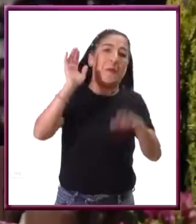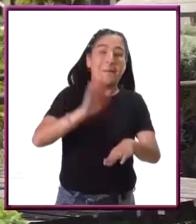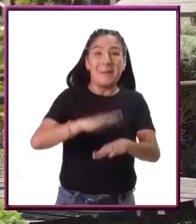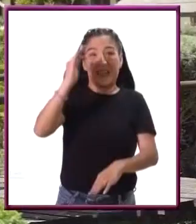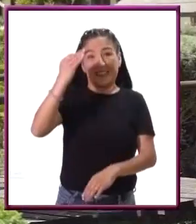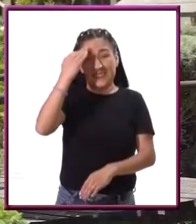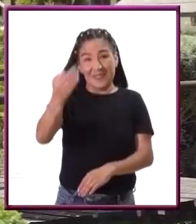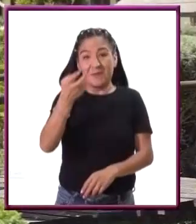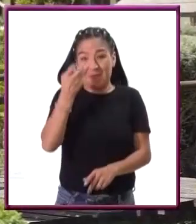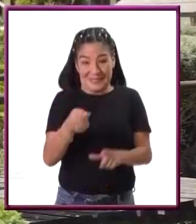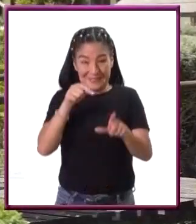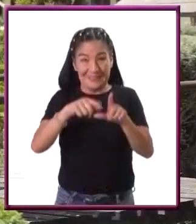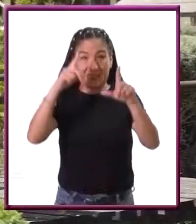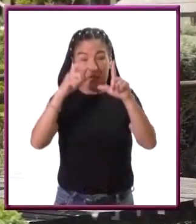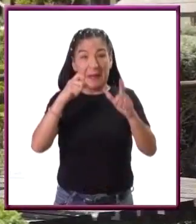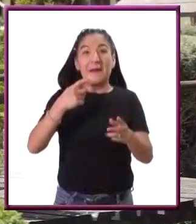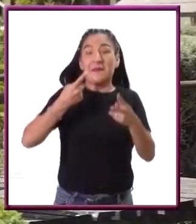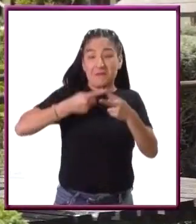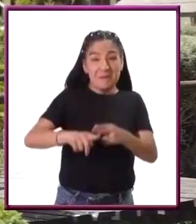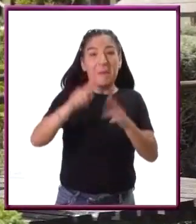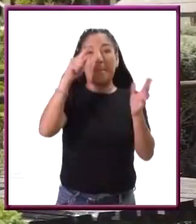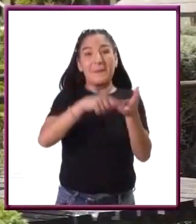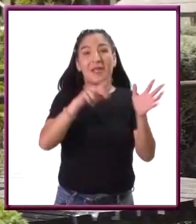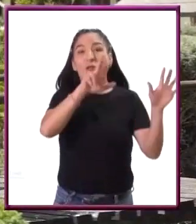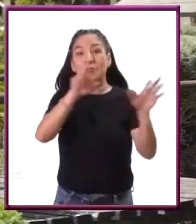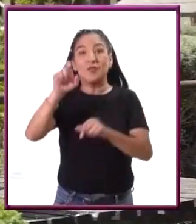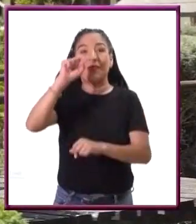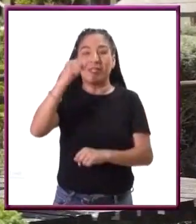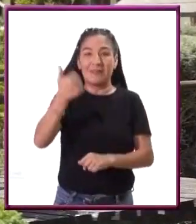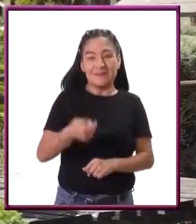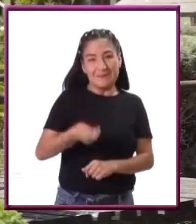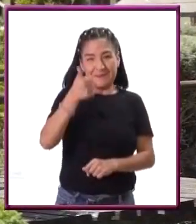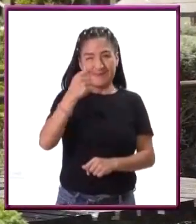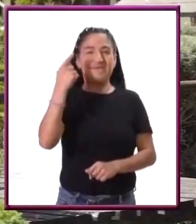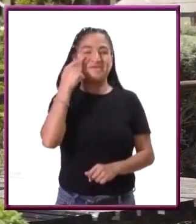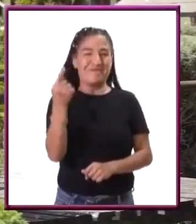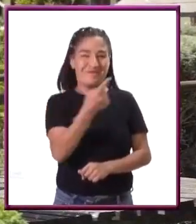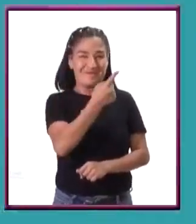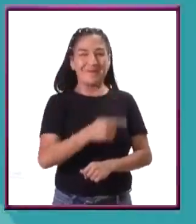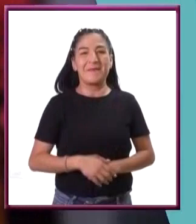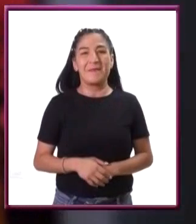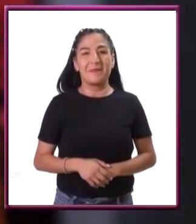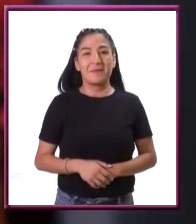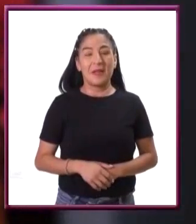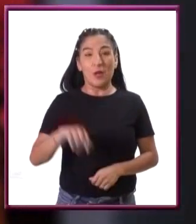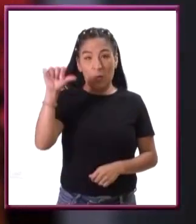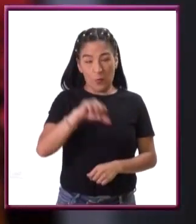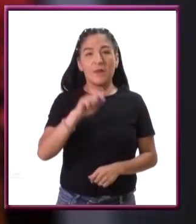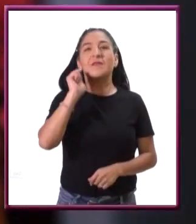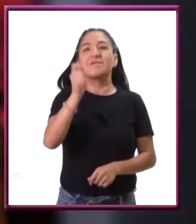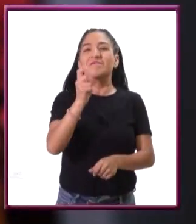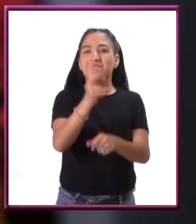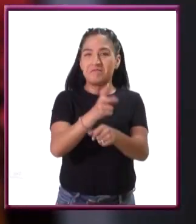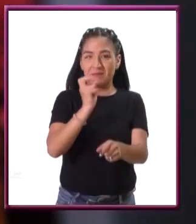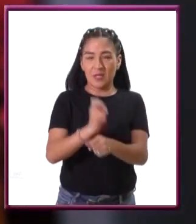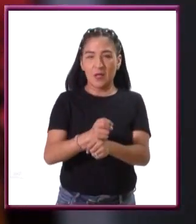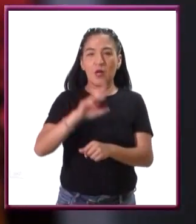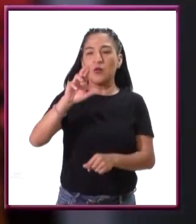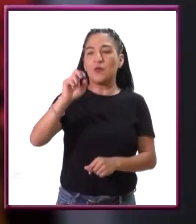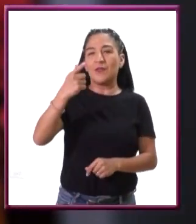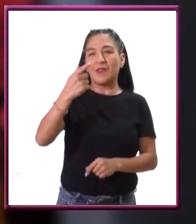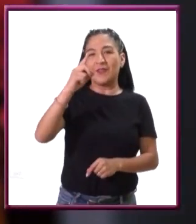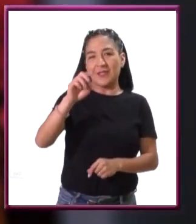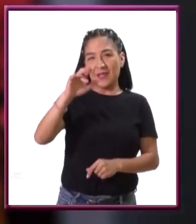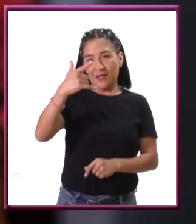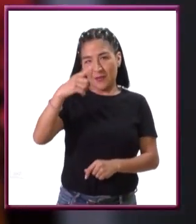antes de la aparición de esta cámara, en 1826. Veamos. Hoy tenemos como invitado a Rodrigo